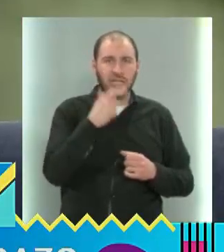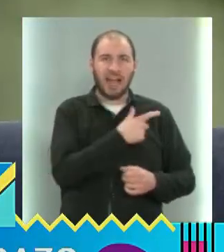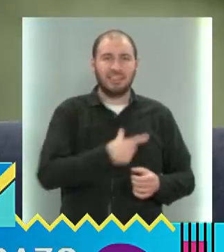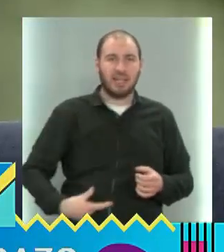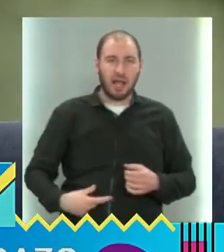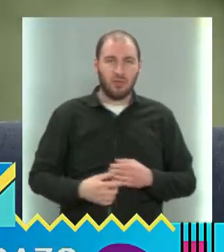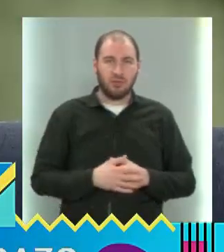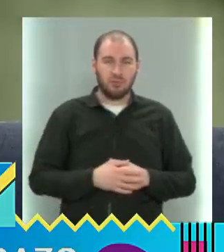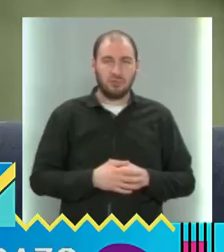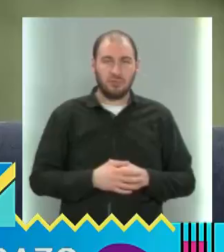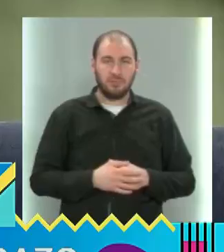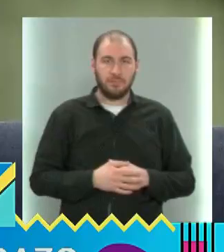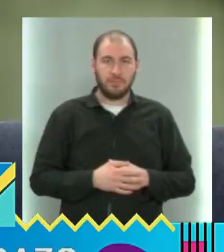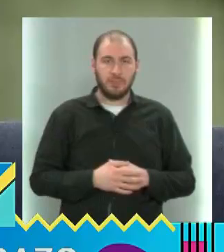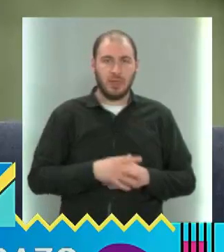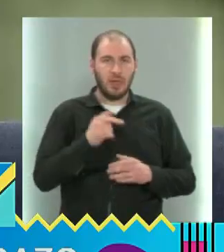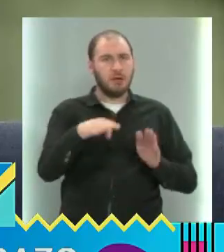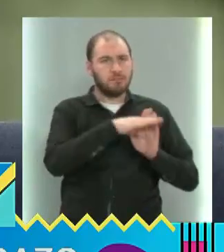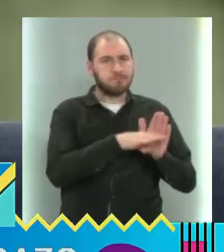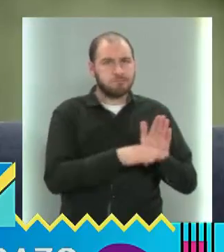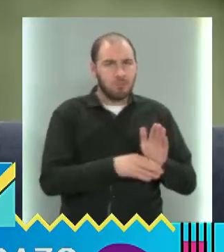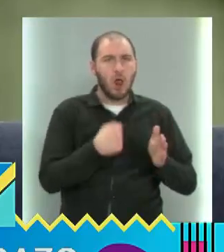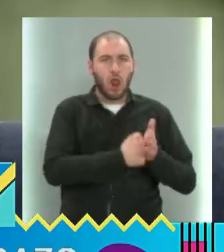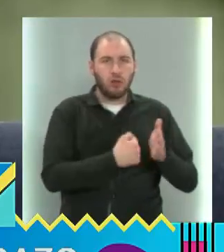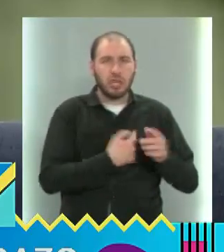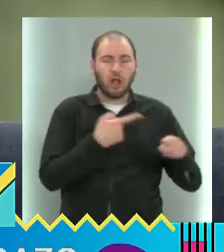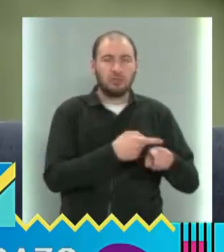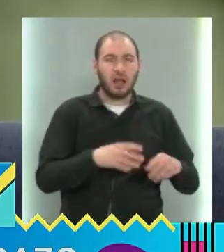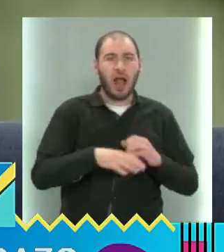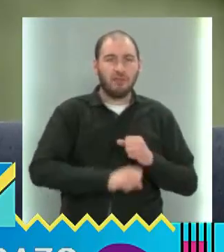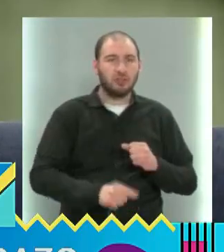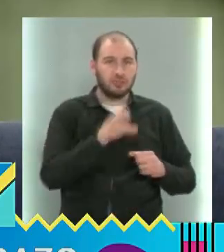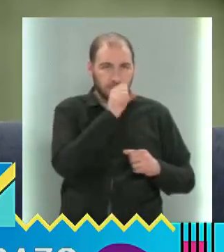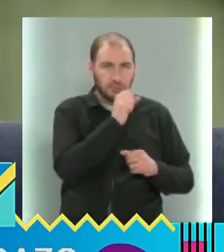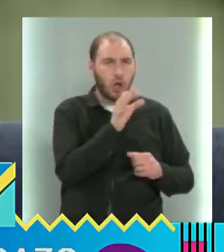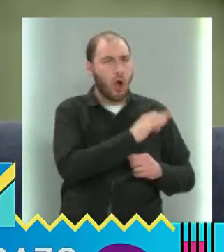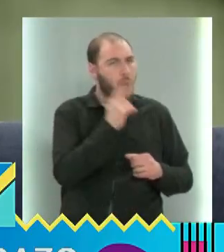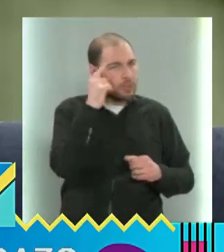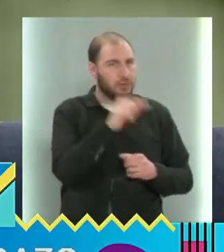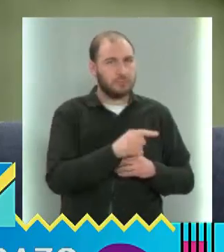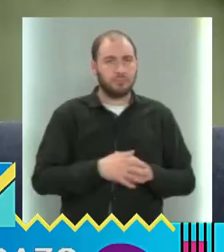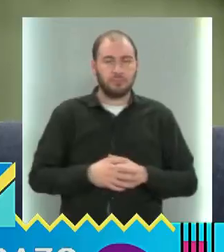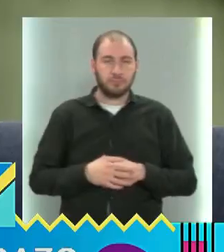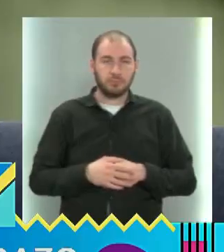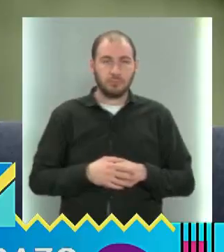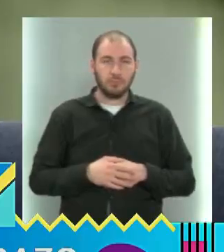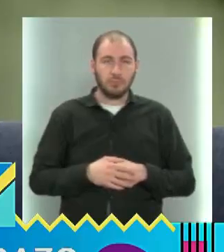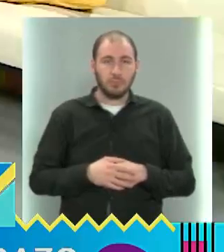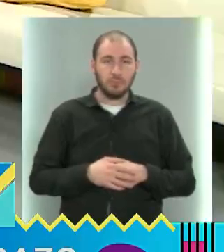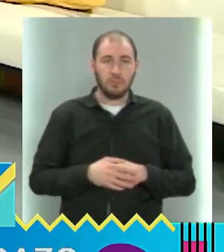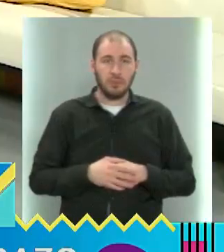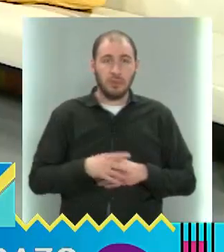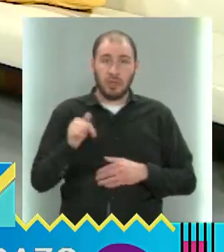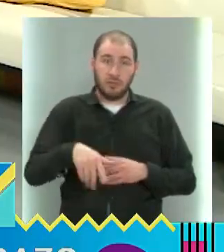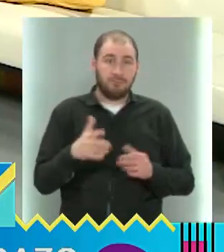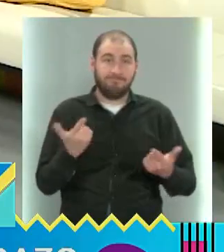Estado que específicamente luchen contra el aborto clandestino. ¿Qué opinas sobre eso, Yamile? Ciertamente que no